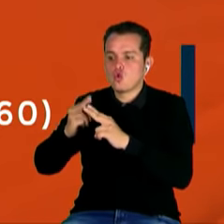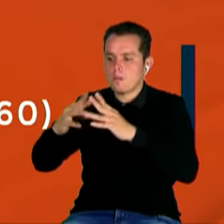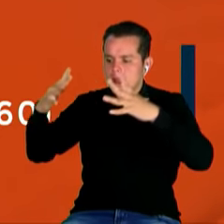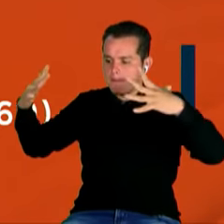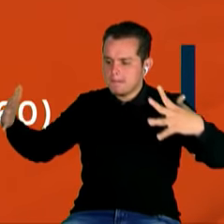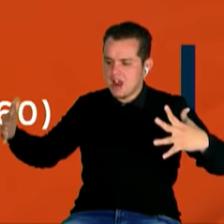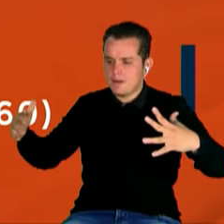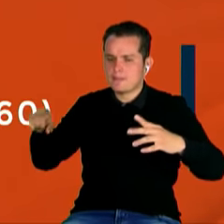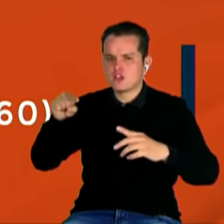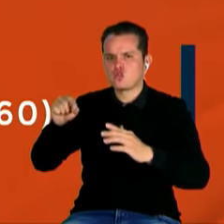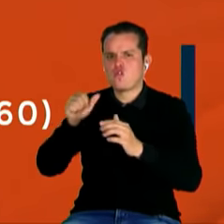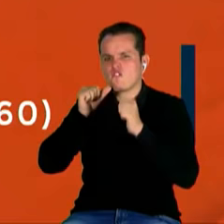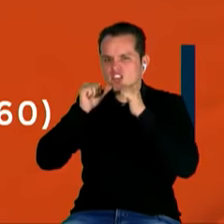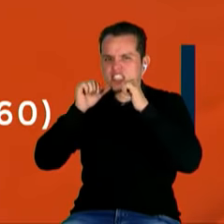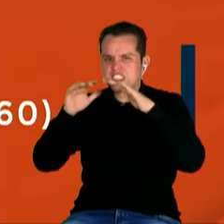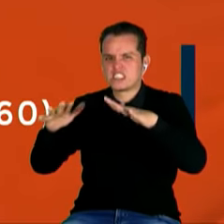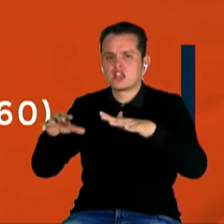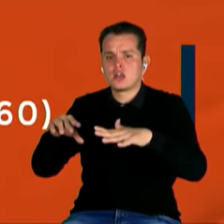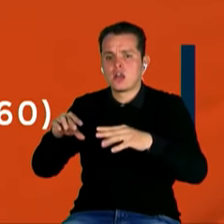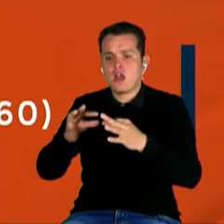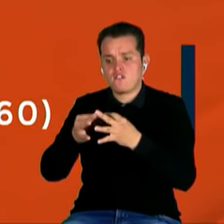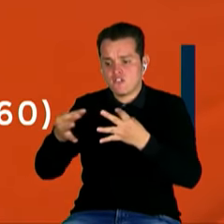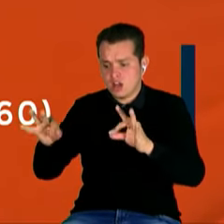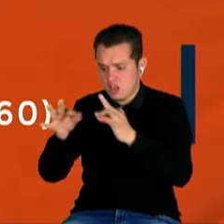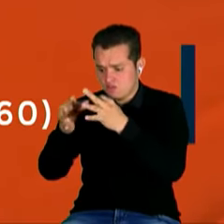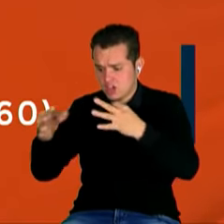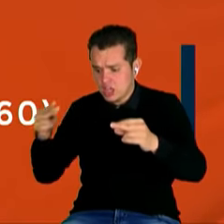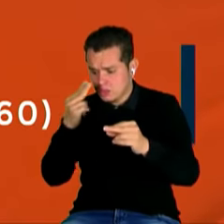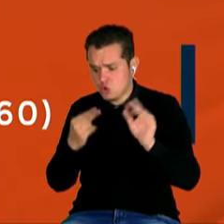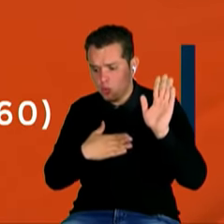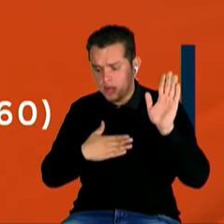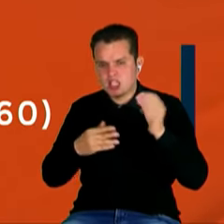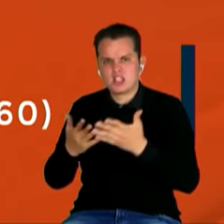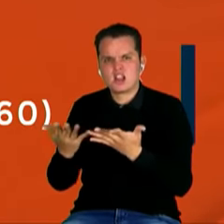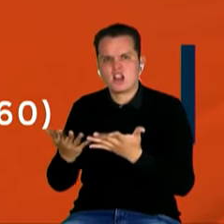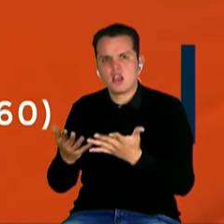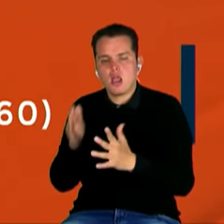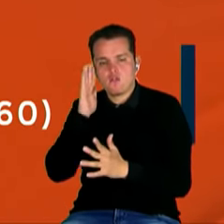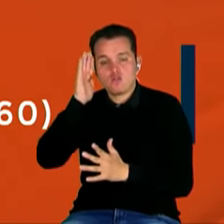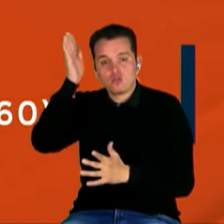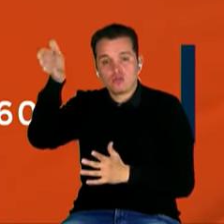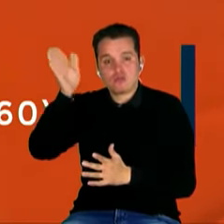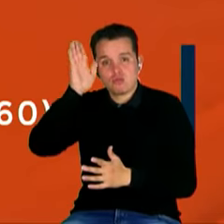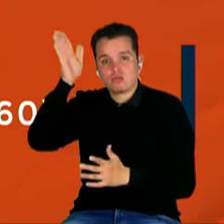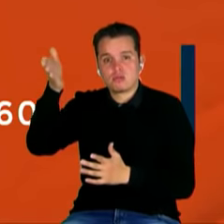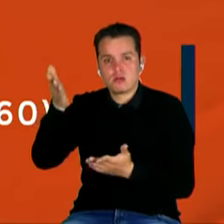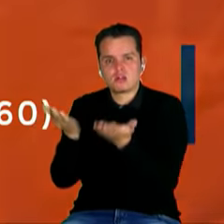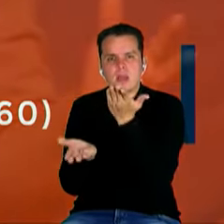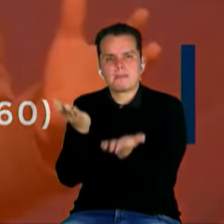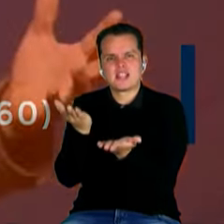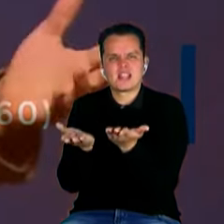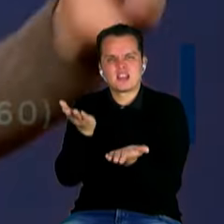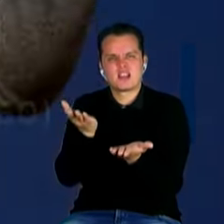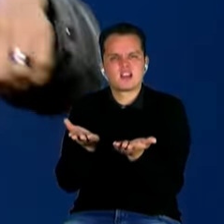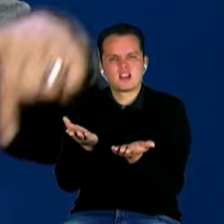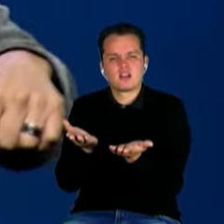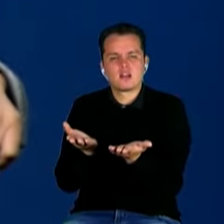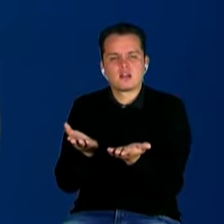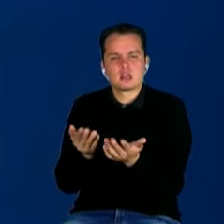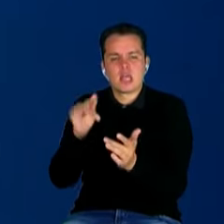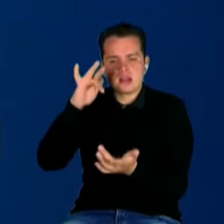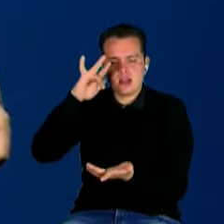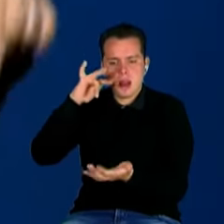nombre y serás bendición. Todas estas promesas estaban en futuro. ¿De qué dependían? De que en